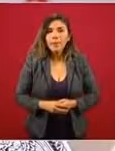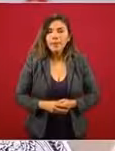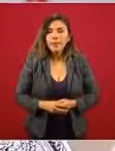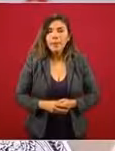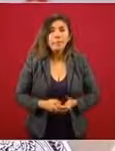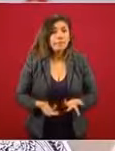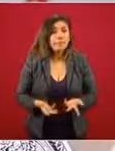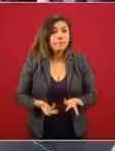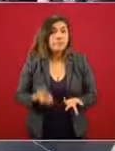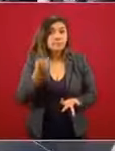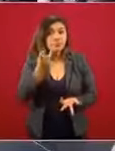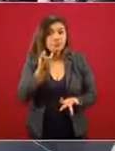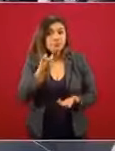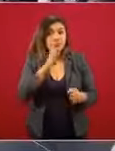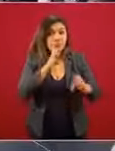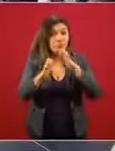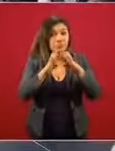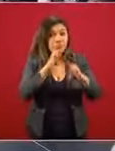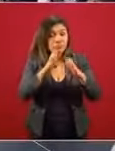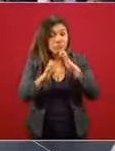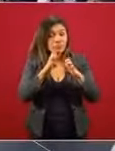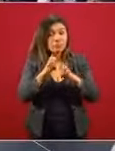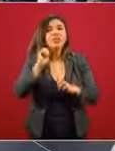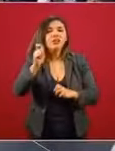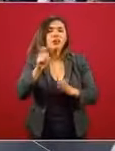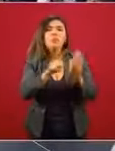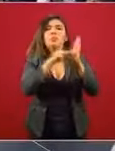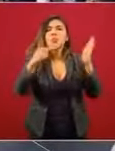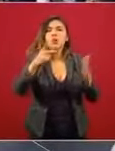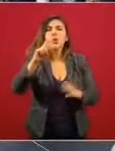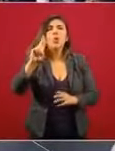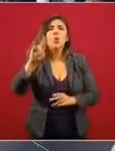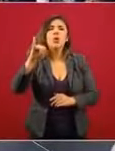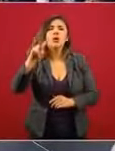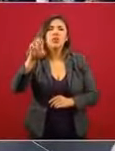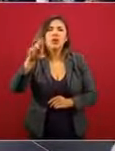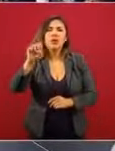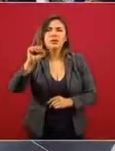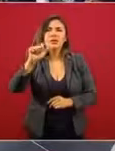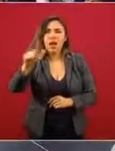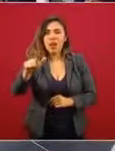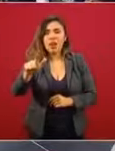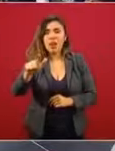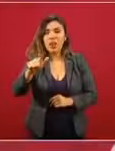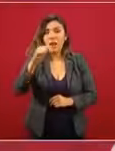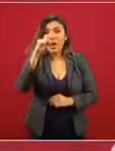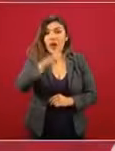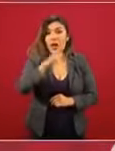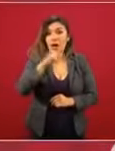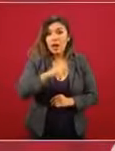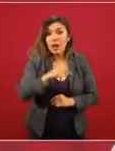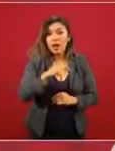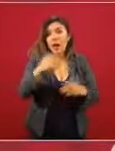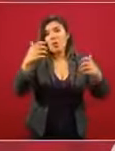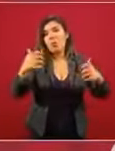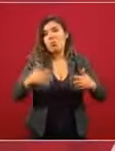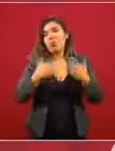Claro que la entrevista se la hace el Universal y se lanza con todo,